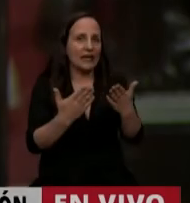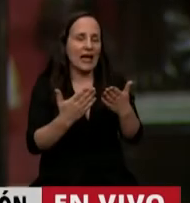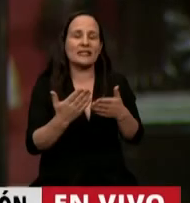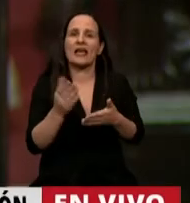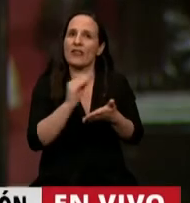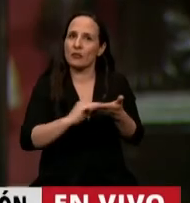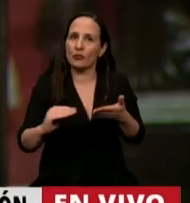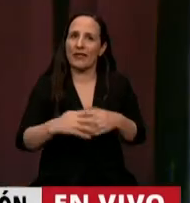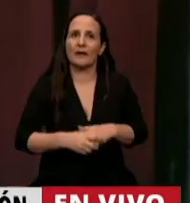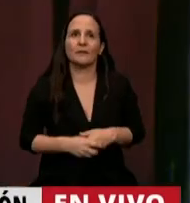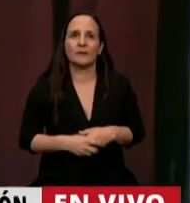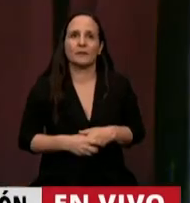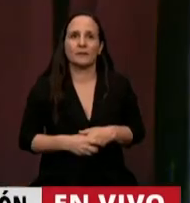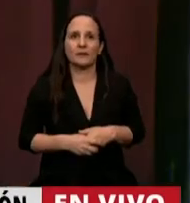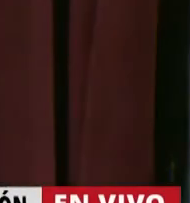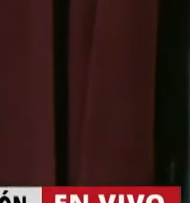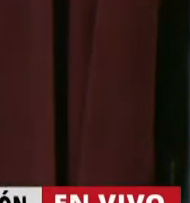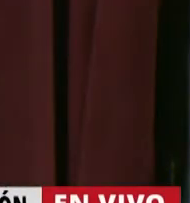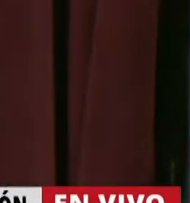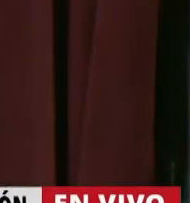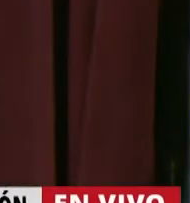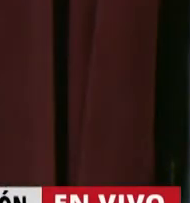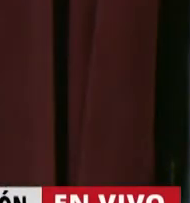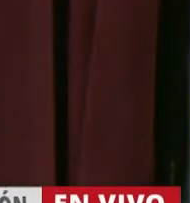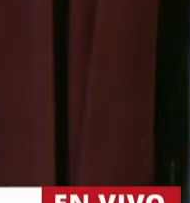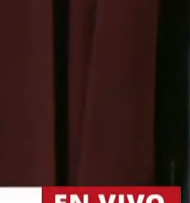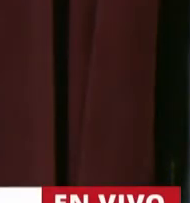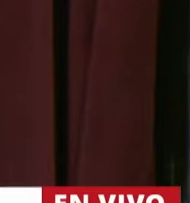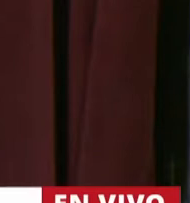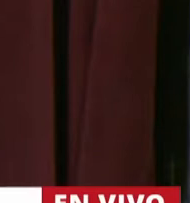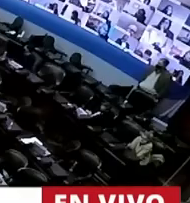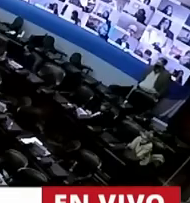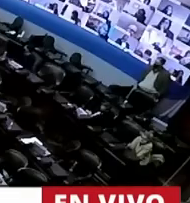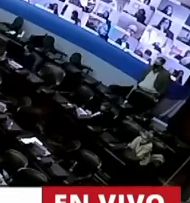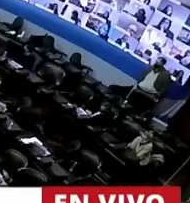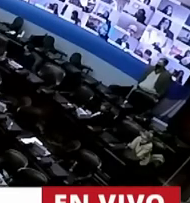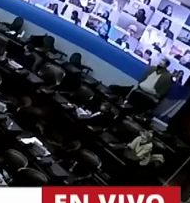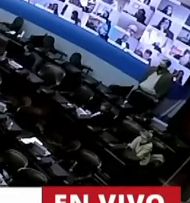Tiene la palabra la diputada Ayelén Espósito.